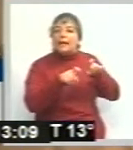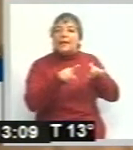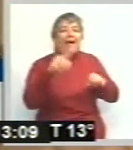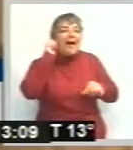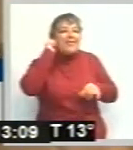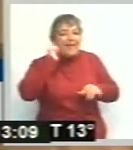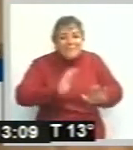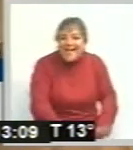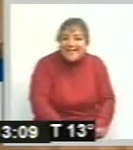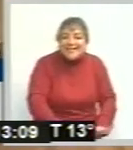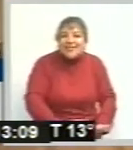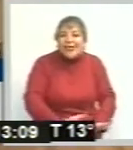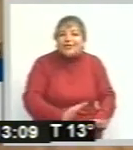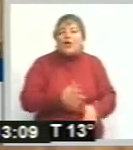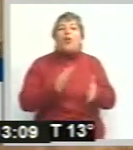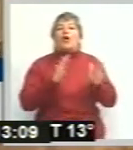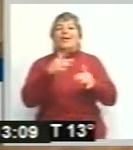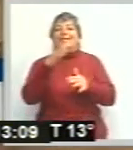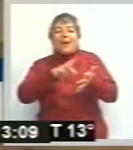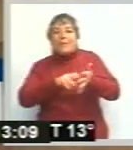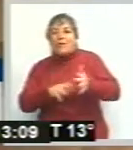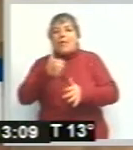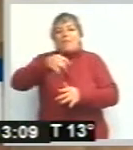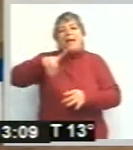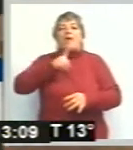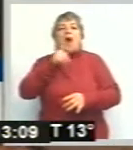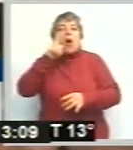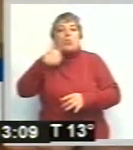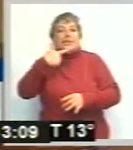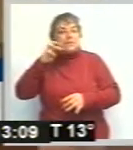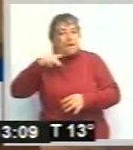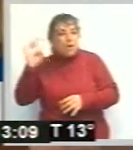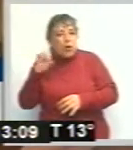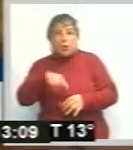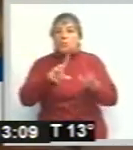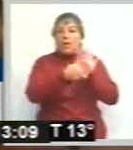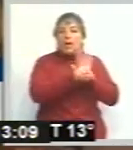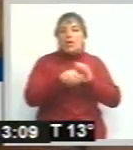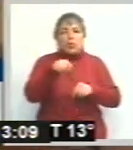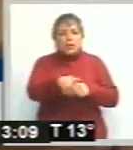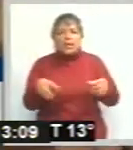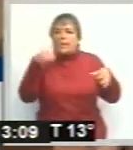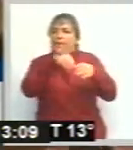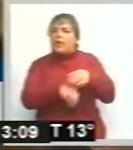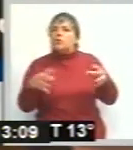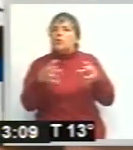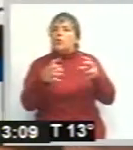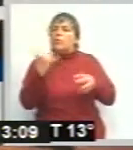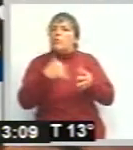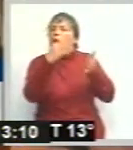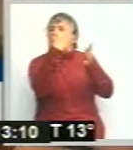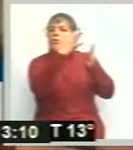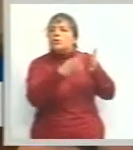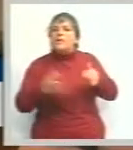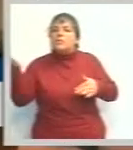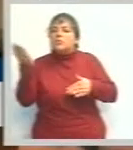son los trastornos del espectro autista, también en una ley. Luis, ustedes desde el grupo, ¿tienen datos estadísticos de